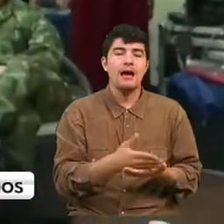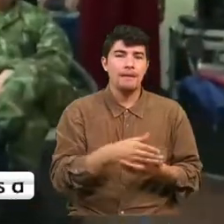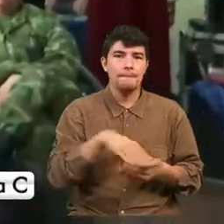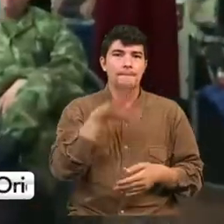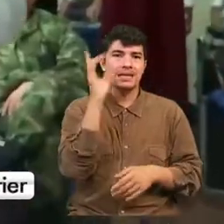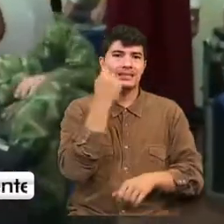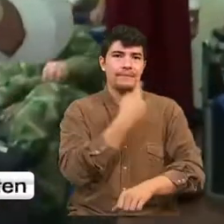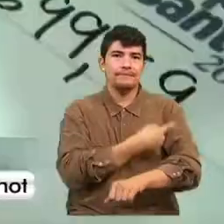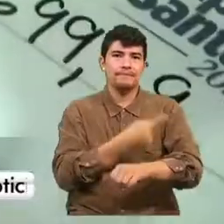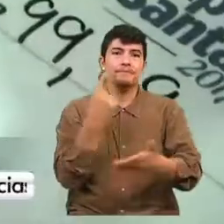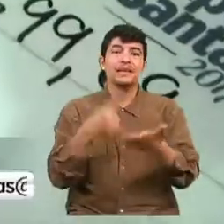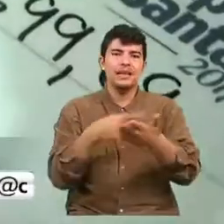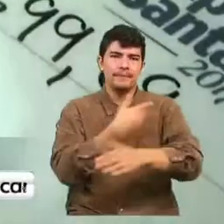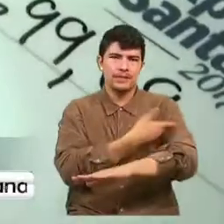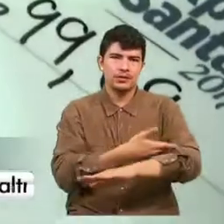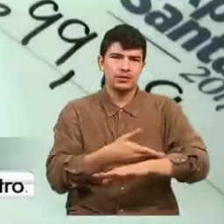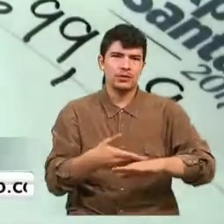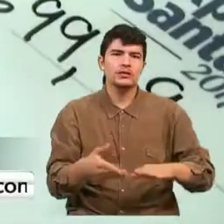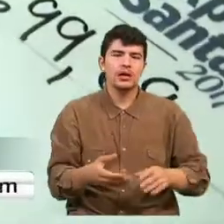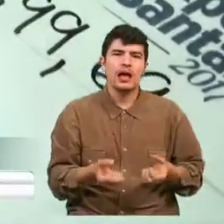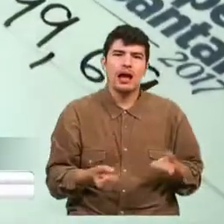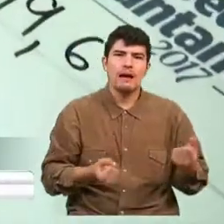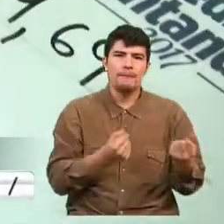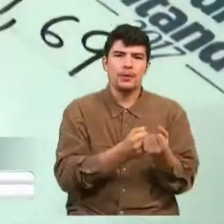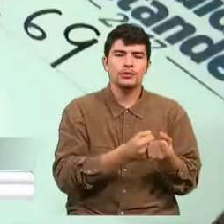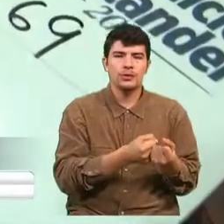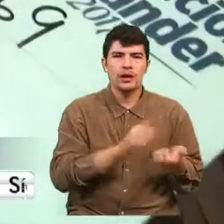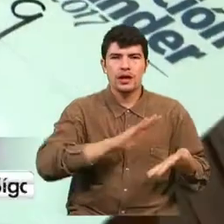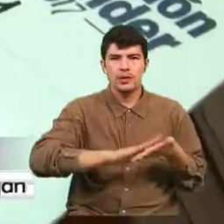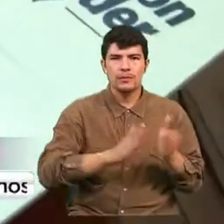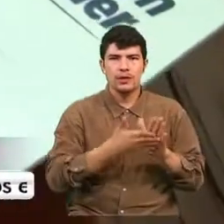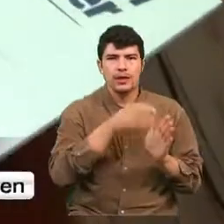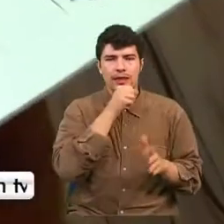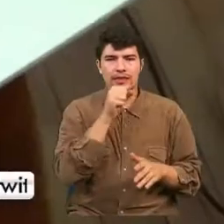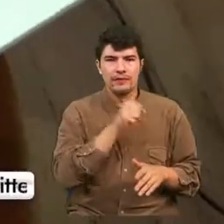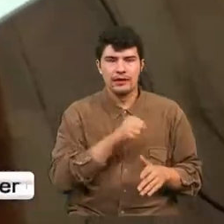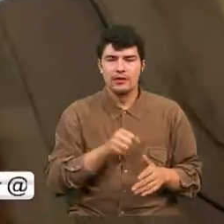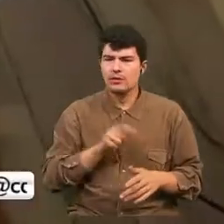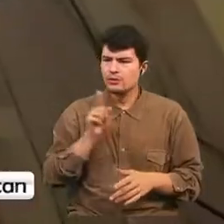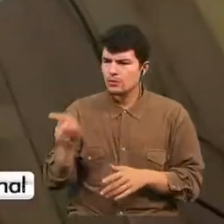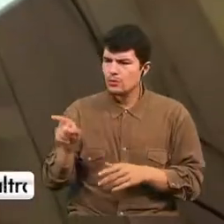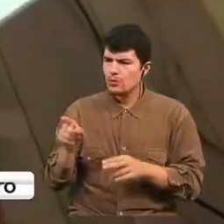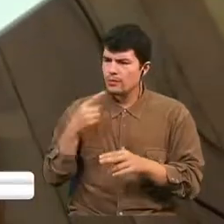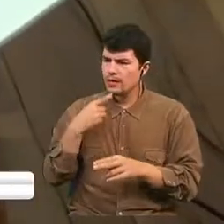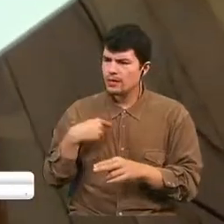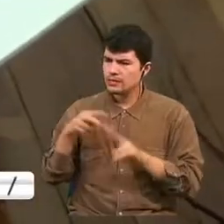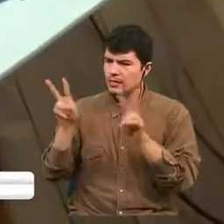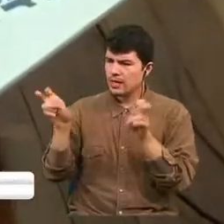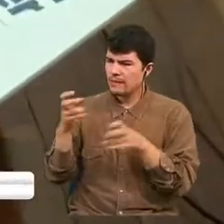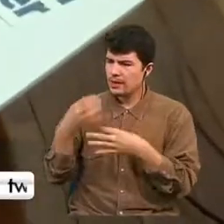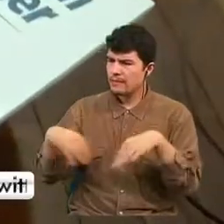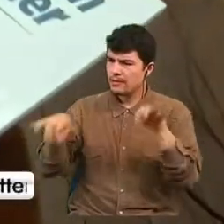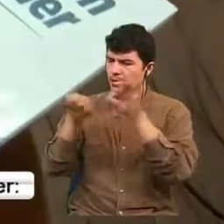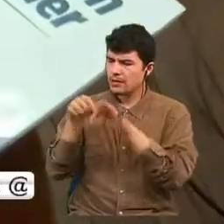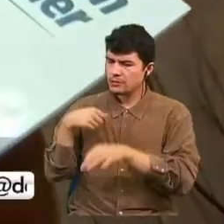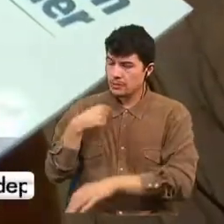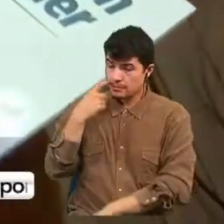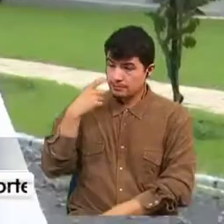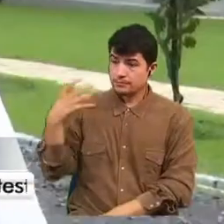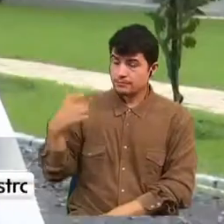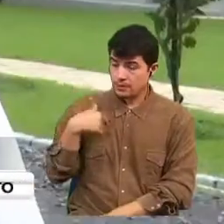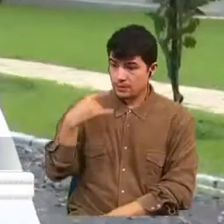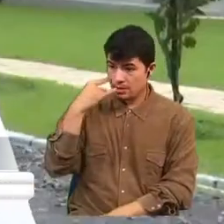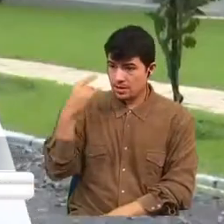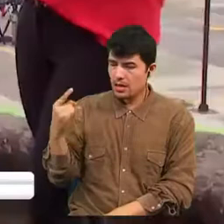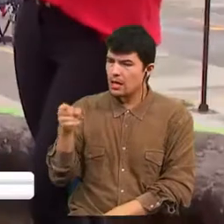población adulta mayor en los 18 municipios de la provincia de Vélez. Gobernador, usted tocaba un punto muy importante que me llama poderosamente la atención,